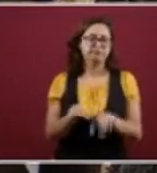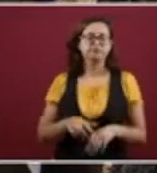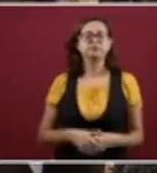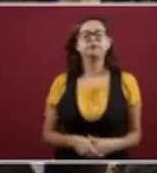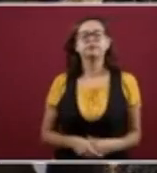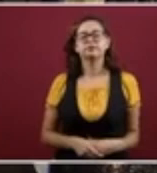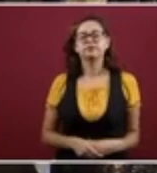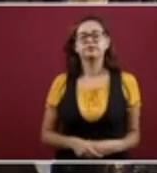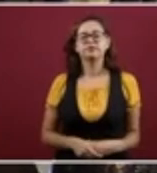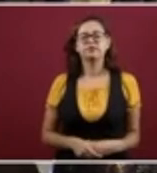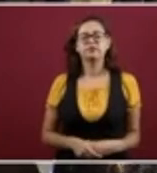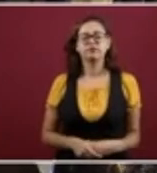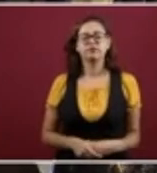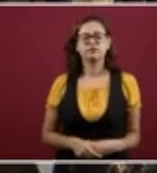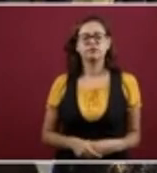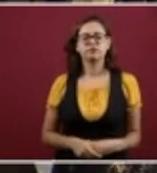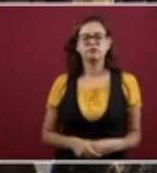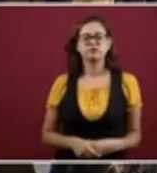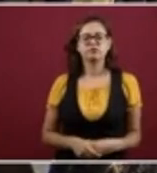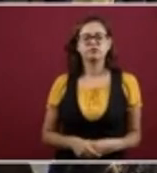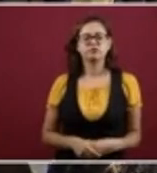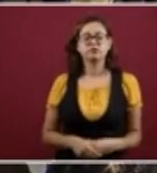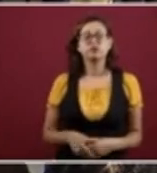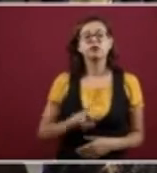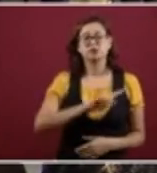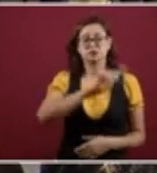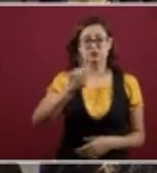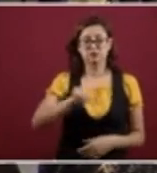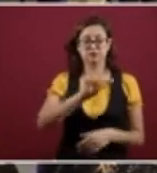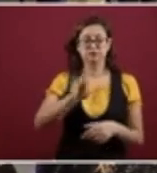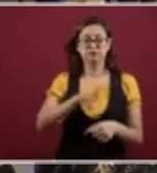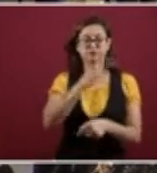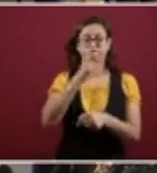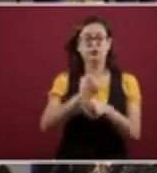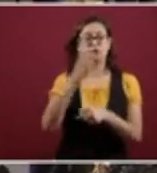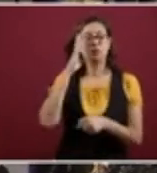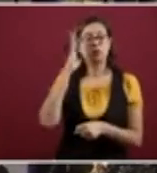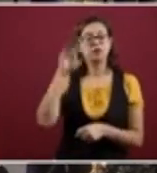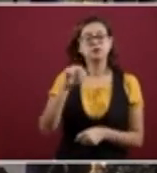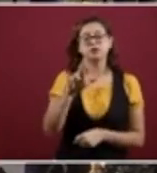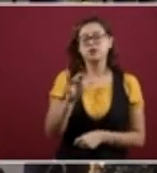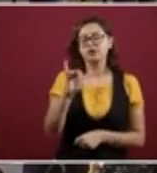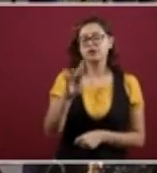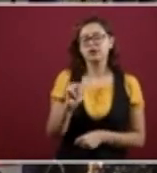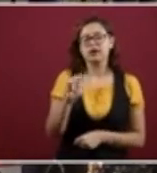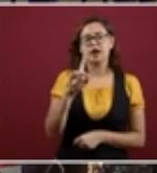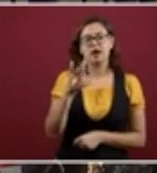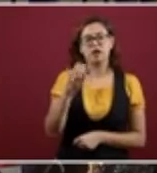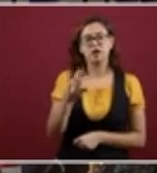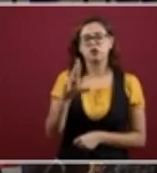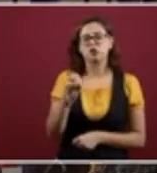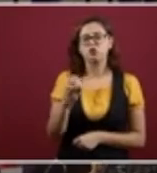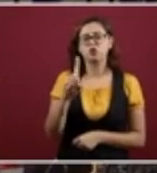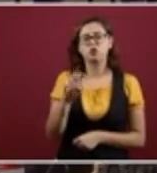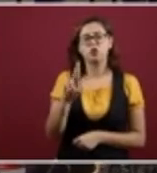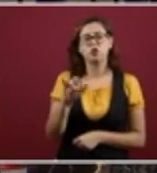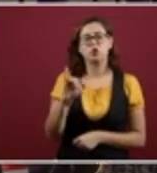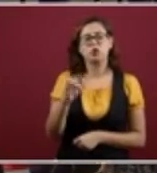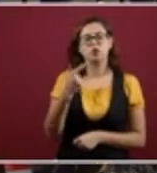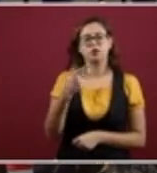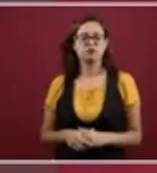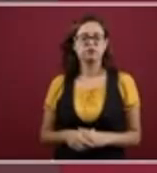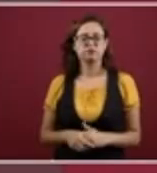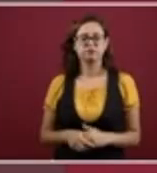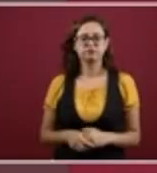garantiza la confidencialidad, el acompañamiento y protección a los alertadores que denuncien actos graves de corrupción, acoso y